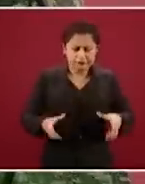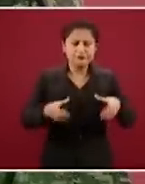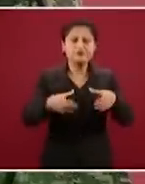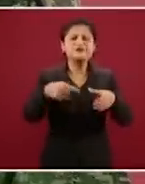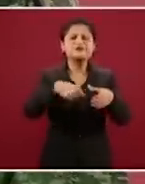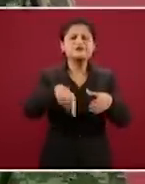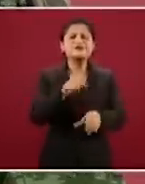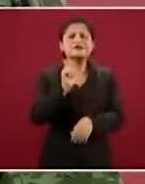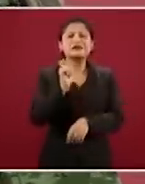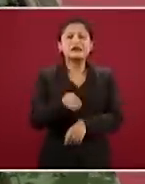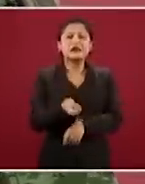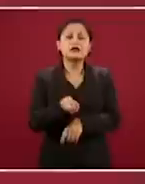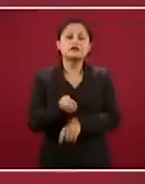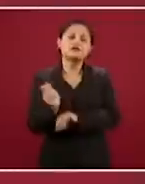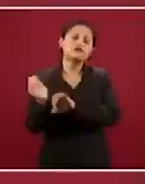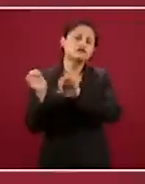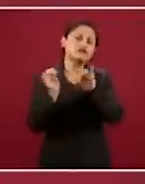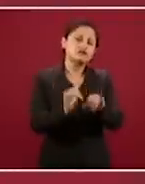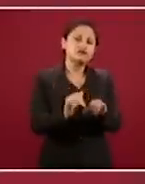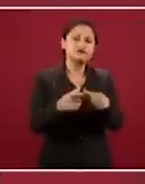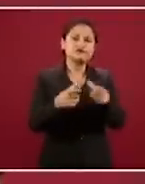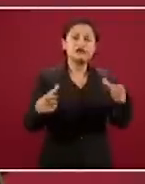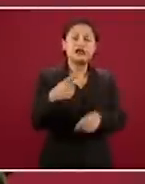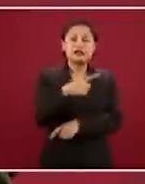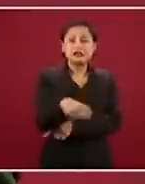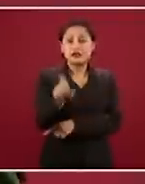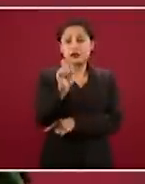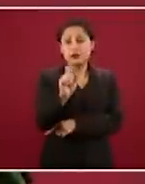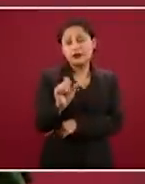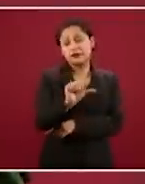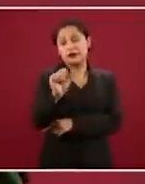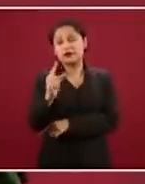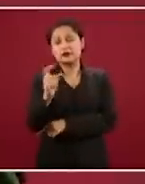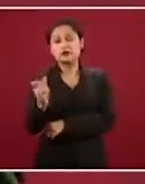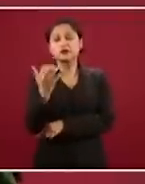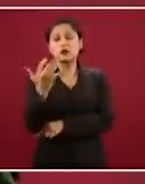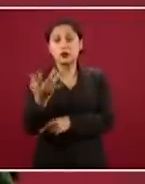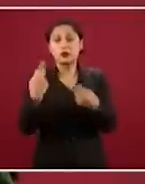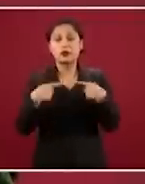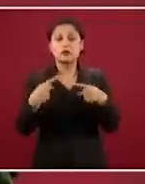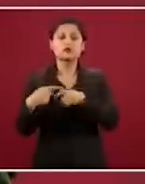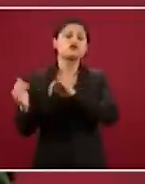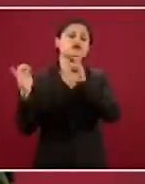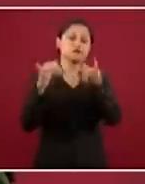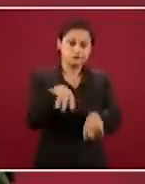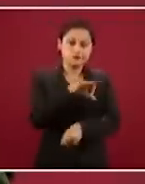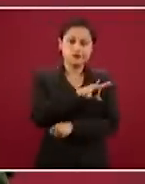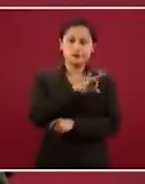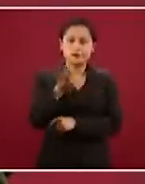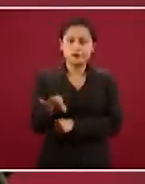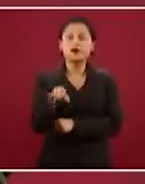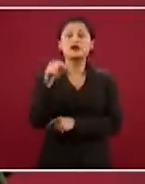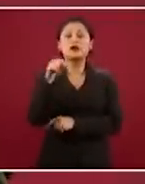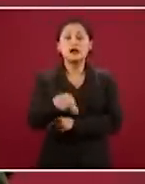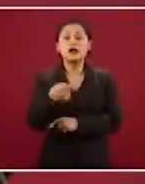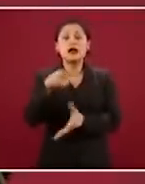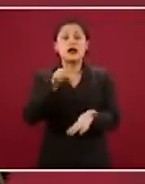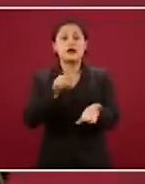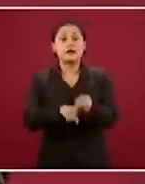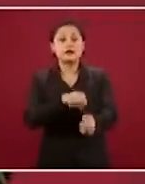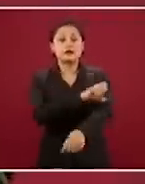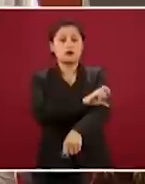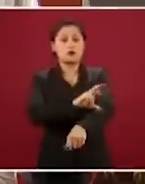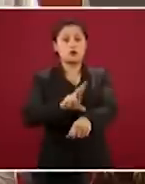albergar de 120 hasta 150 hombres y que estarán dentro de las coordinaciones regionales